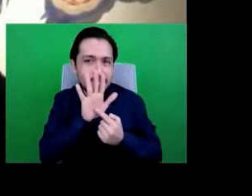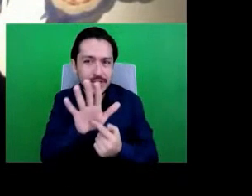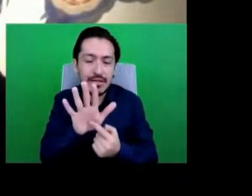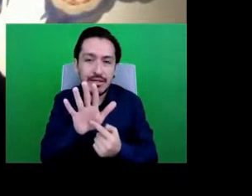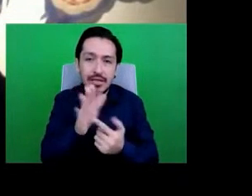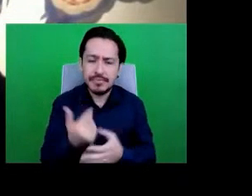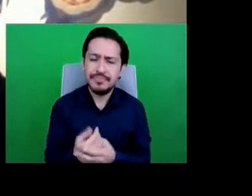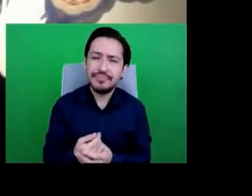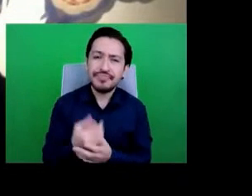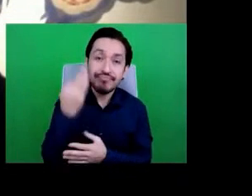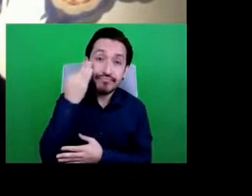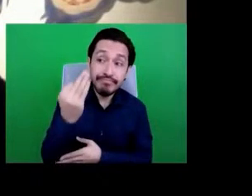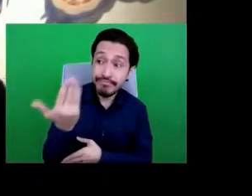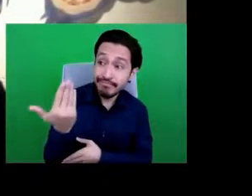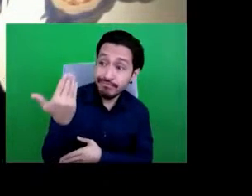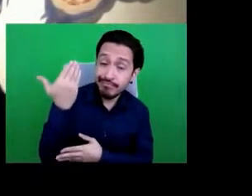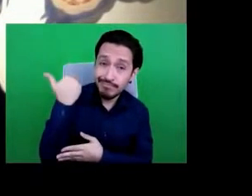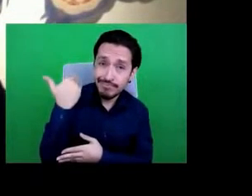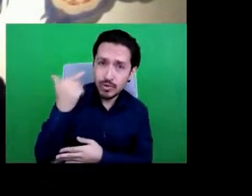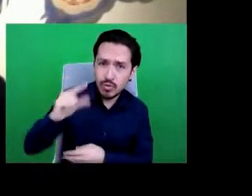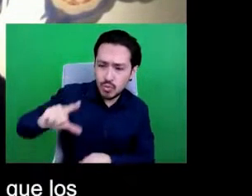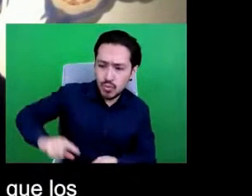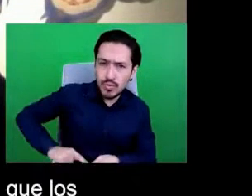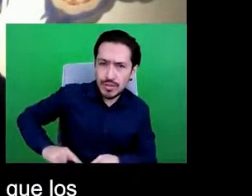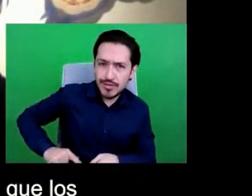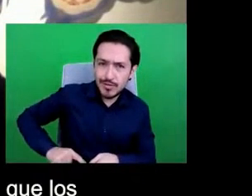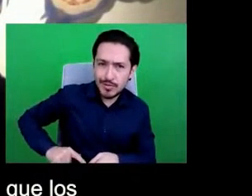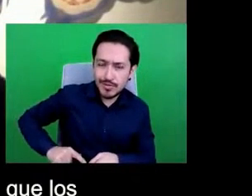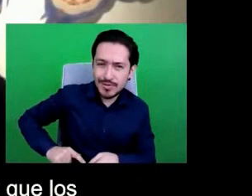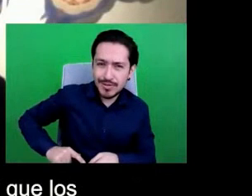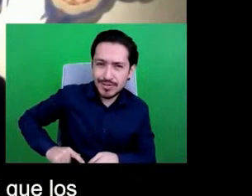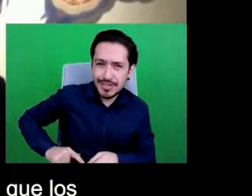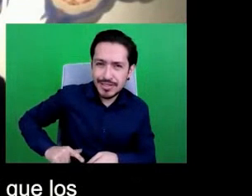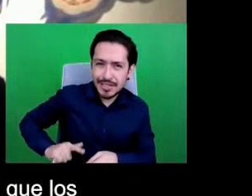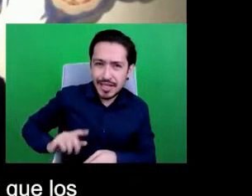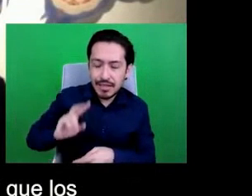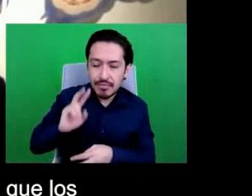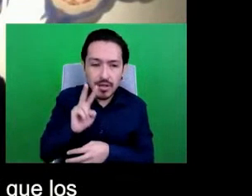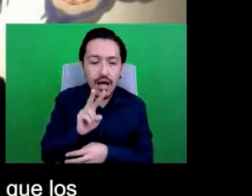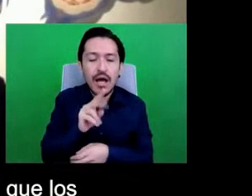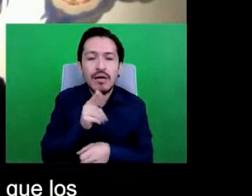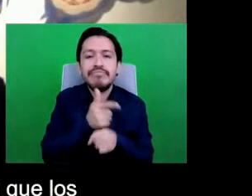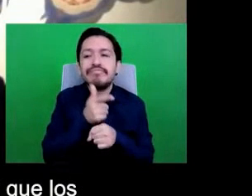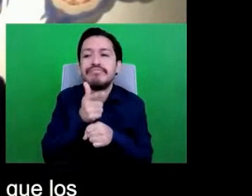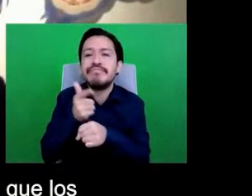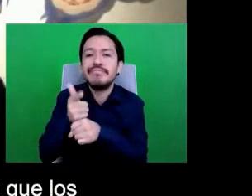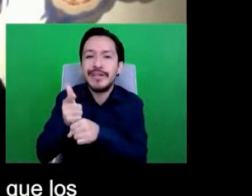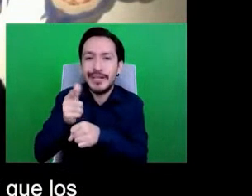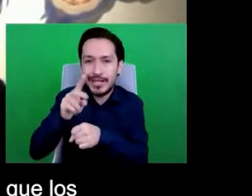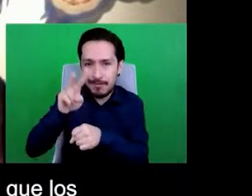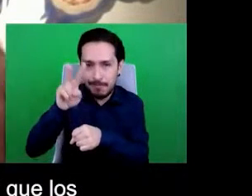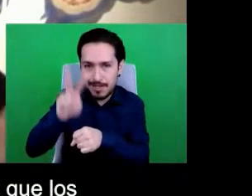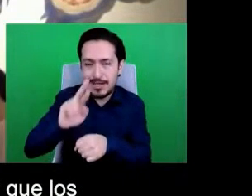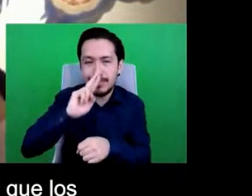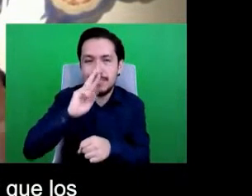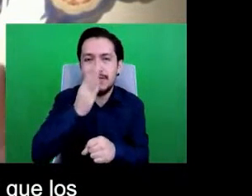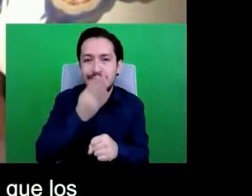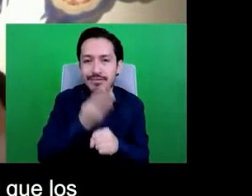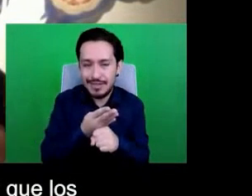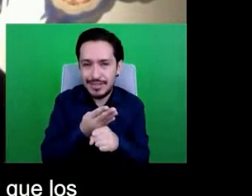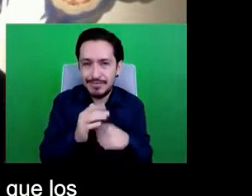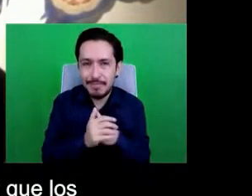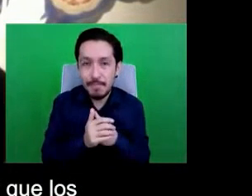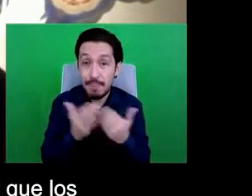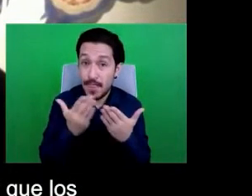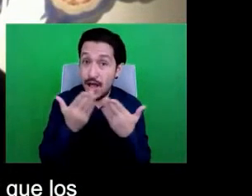estado viendo a la cultura como una de sus responsabilidades. Es una herramienta que los gobiernos utilizan para poder